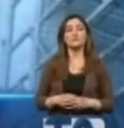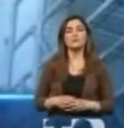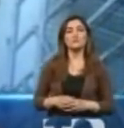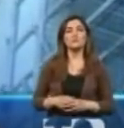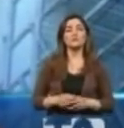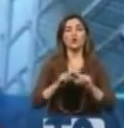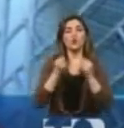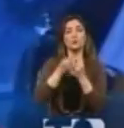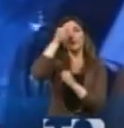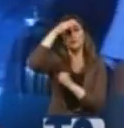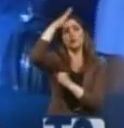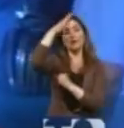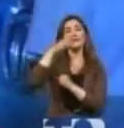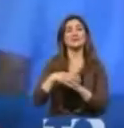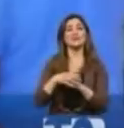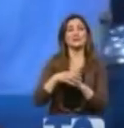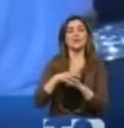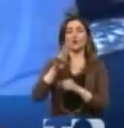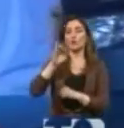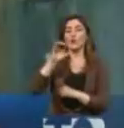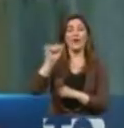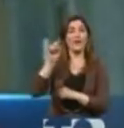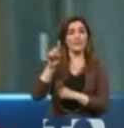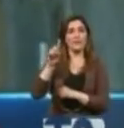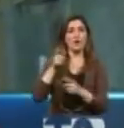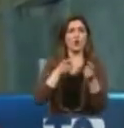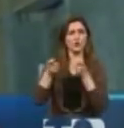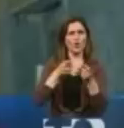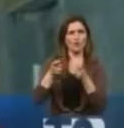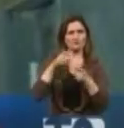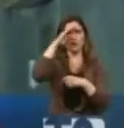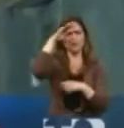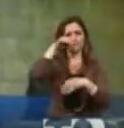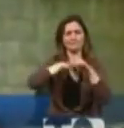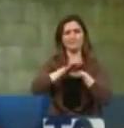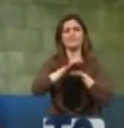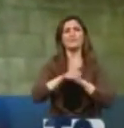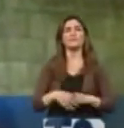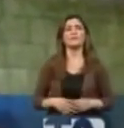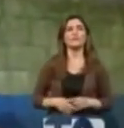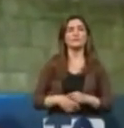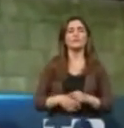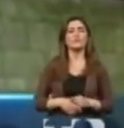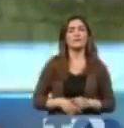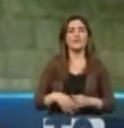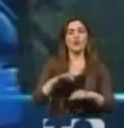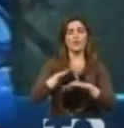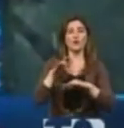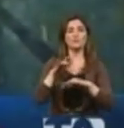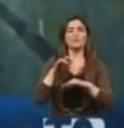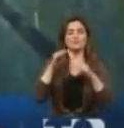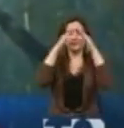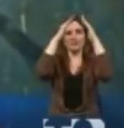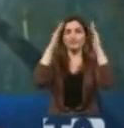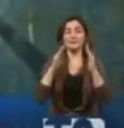La Unidad de Inteligencia Antidelincuencial UIAD realizó el operativo denominado Objetivo 48. Durante toda la madrugada allanaron